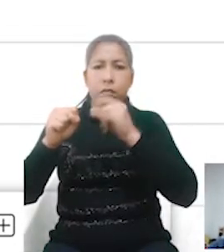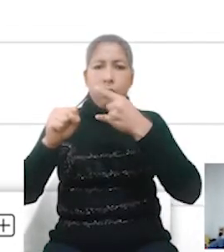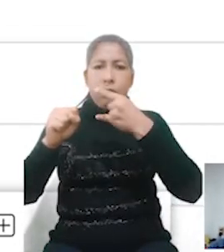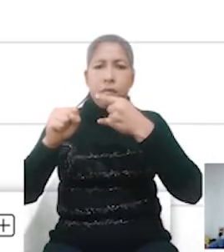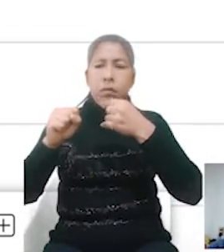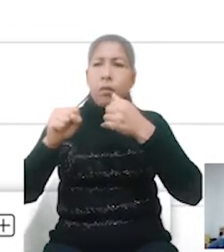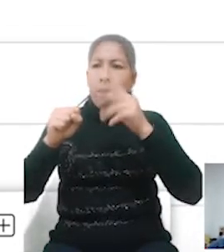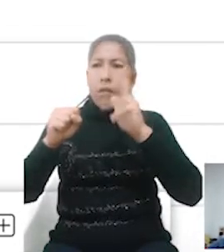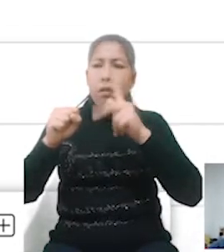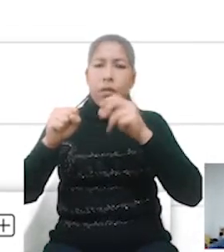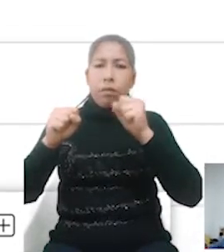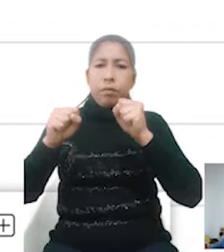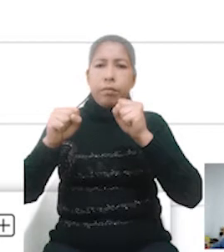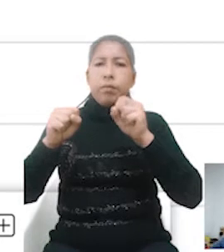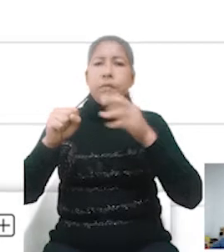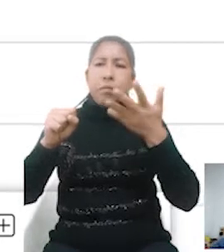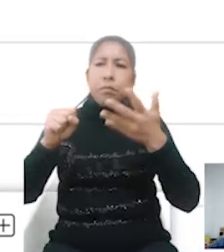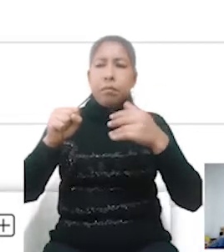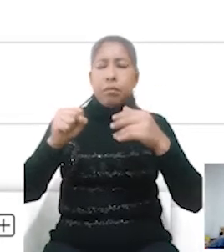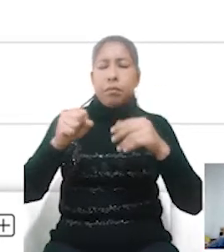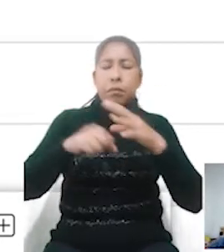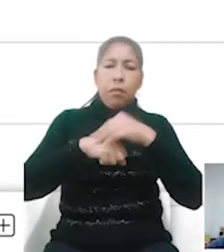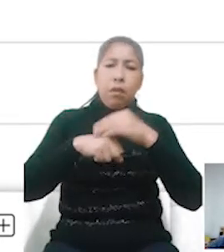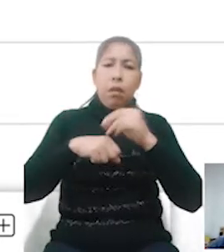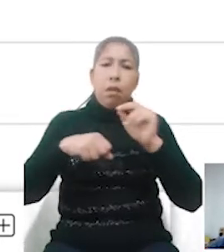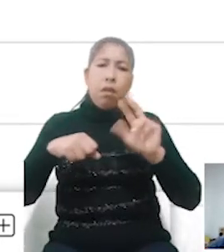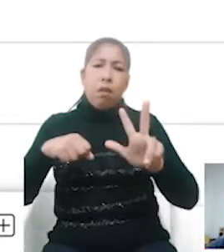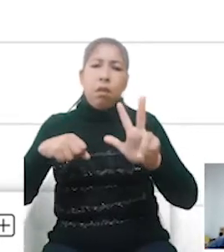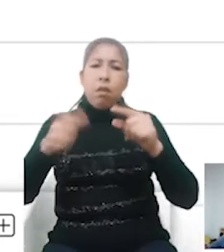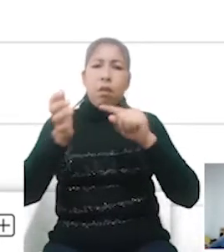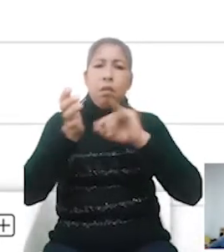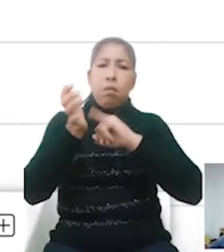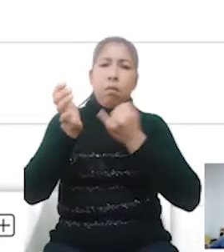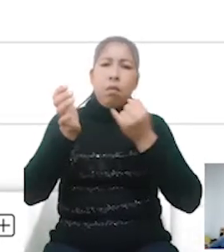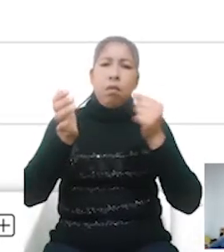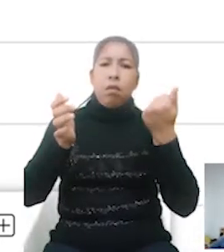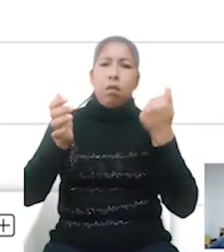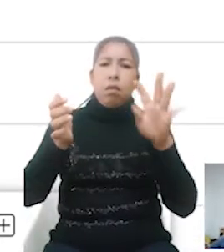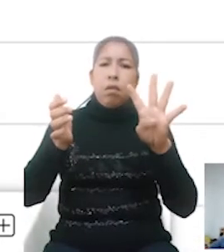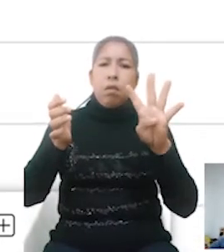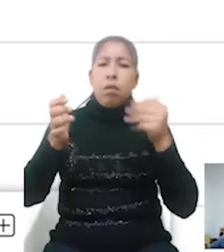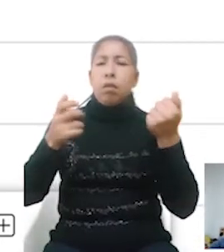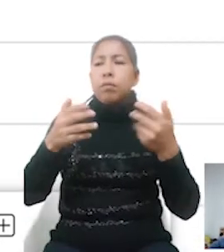3,14 centímetros. De esta forma se trabaja con la longitud de arco.